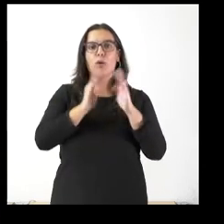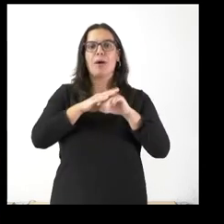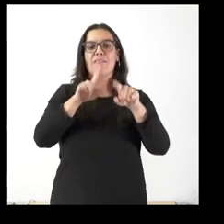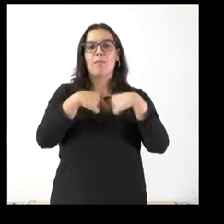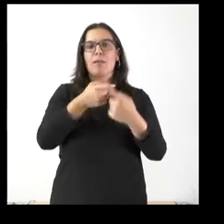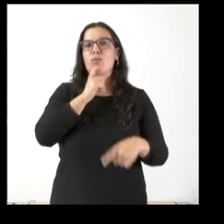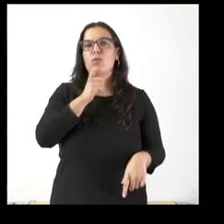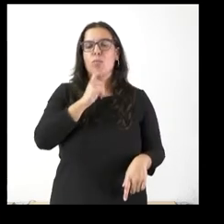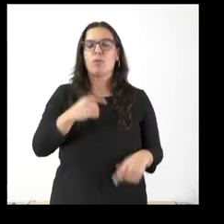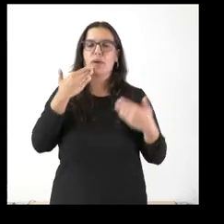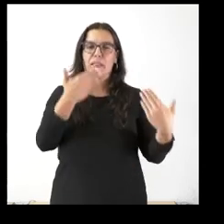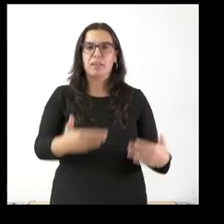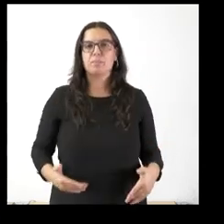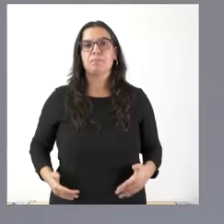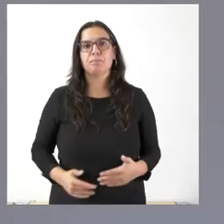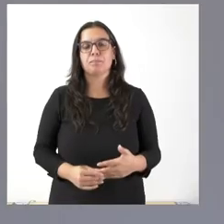esta medida. Muchas gracias.